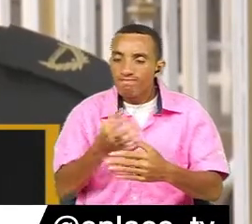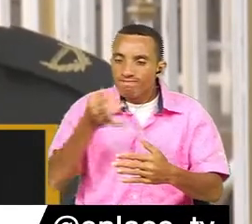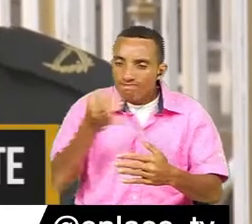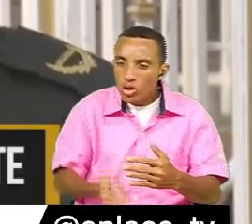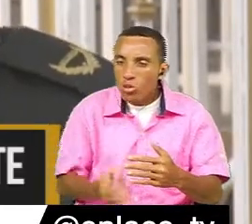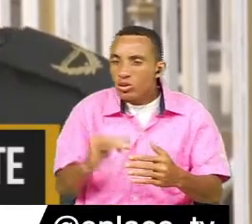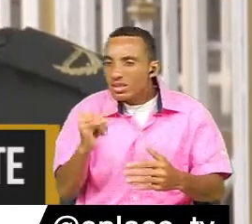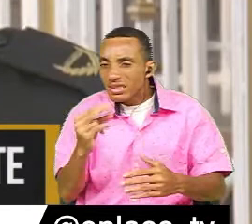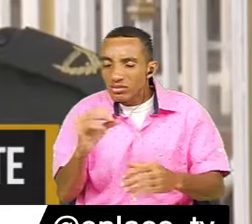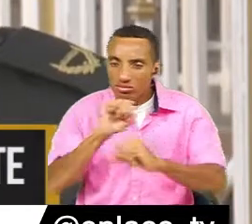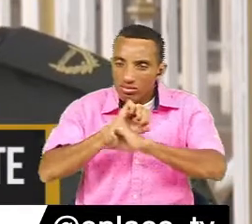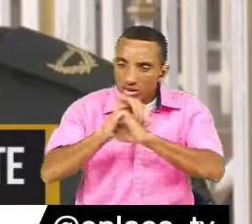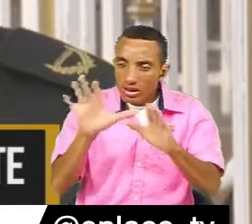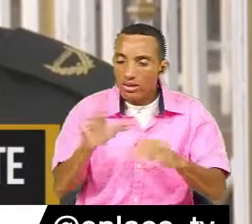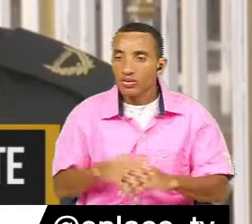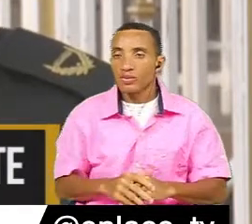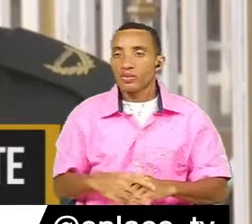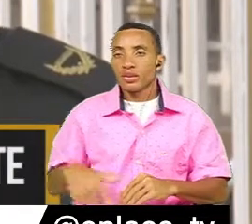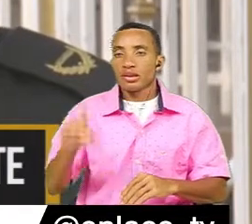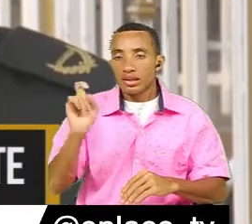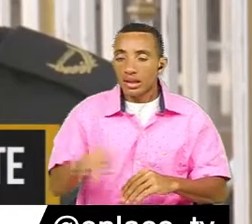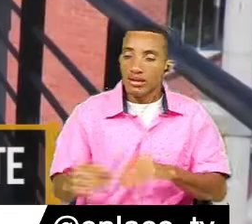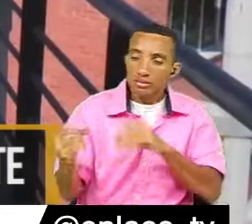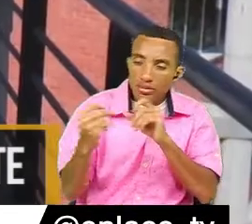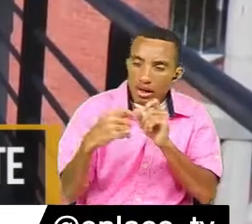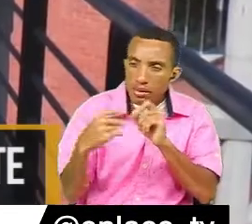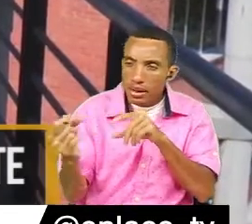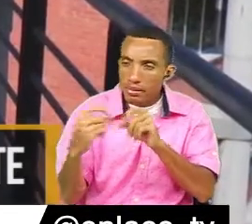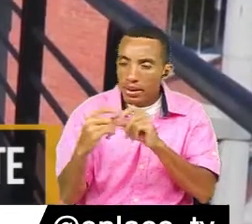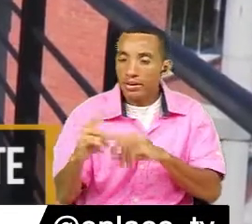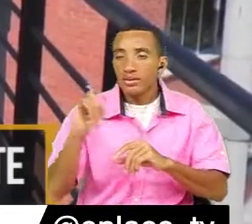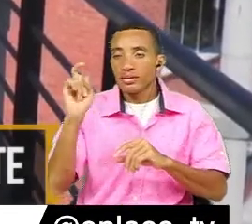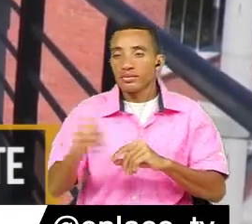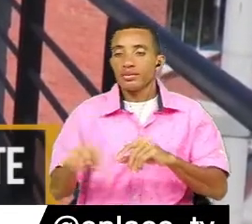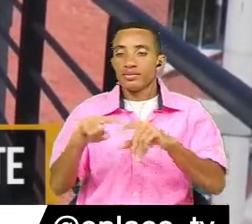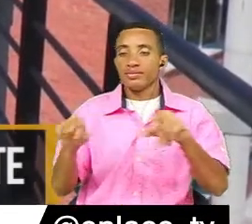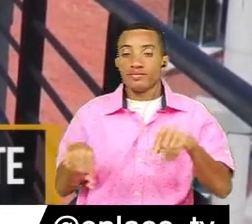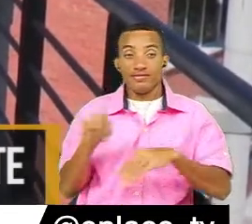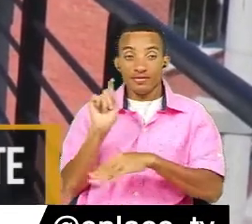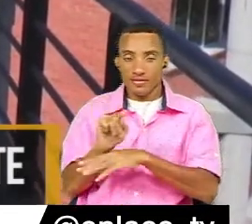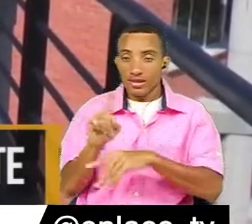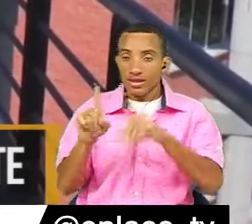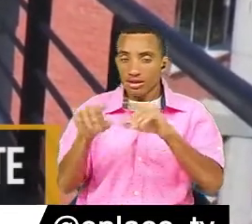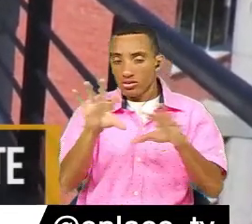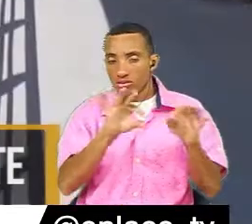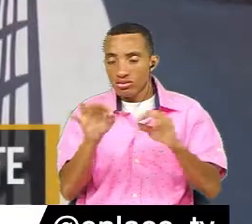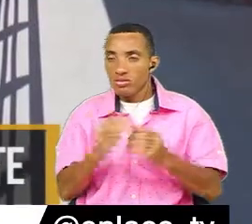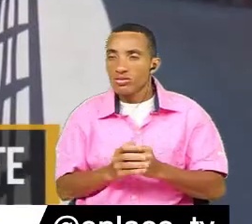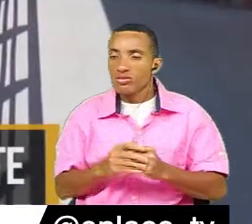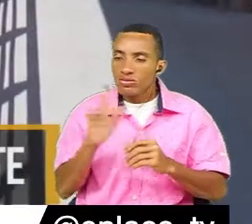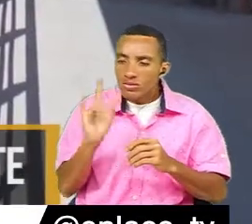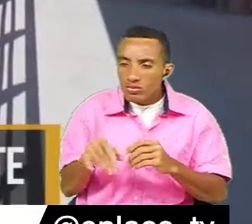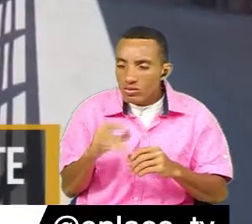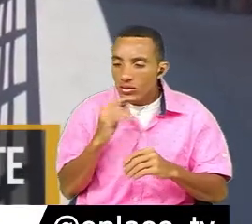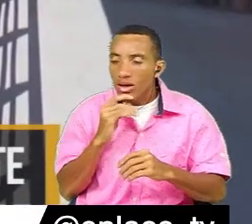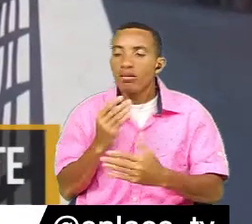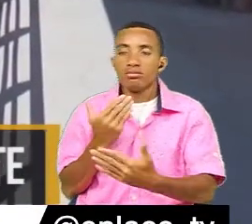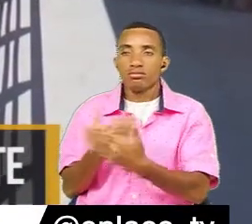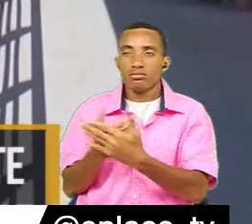se requiere pues de unas entrevistas también con personal de la Fiscalía General de la Nación pues para poder tomar esto como material